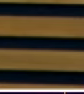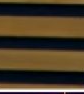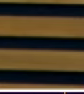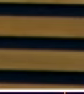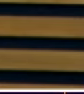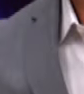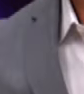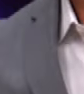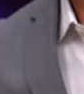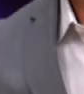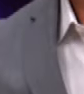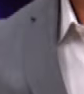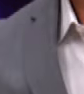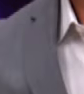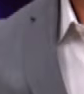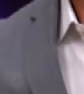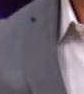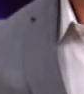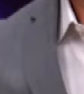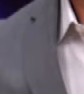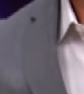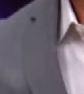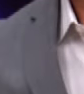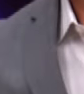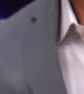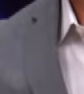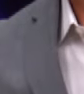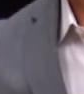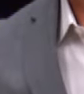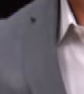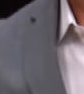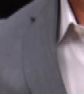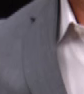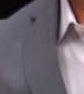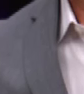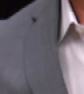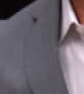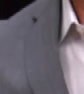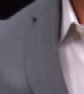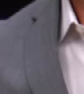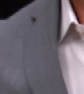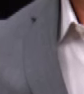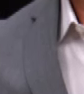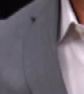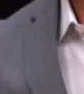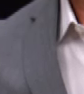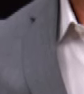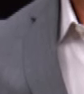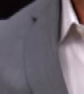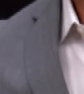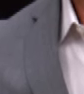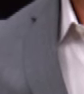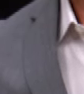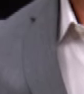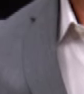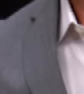no hay otra alternativa hay que devolverle a la ciudad de Buenos Aires los recursos que les corresponden a los porteños en la ciudad de Buenos Aires no hay ahí no hay